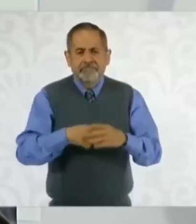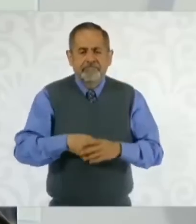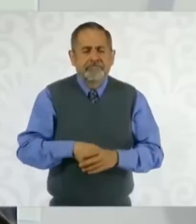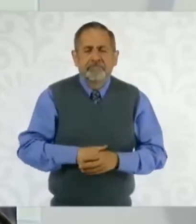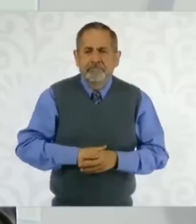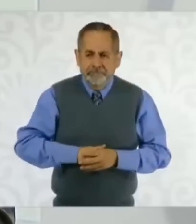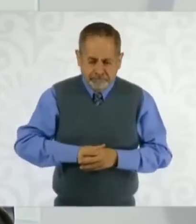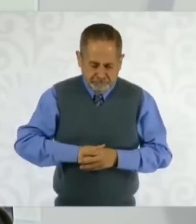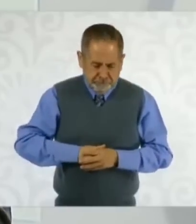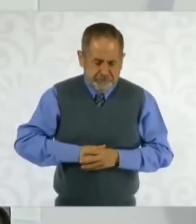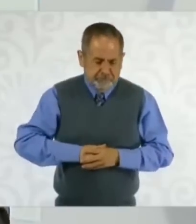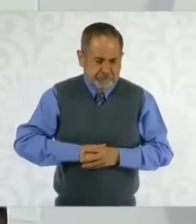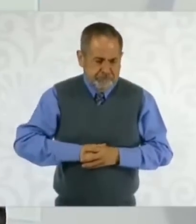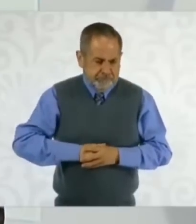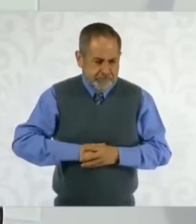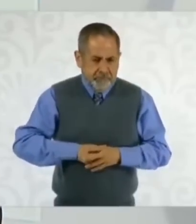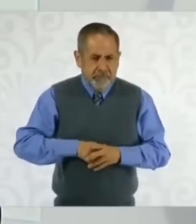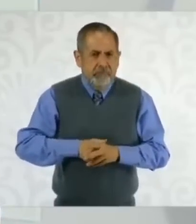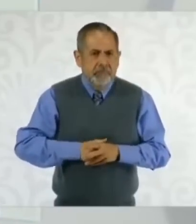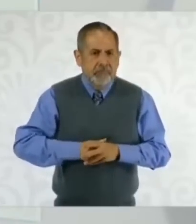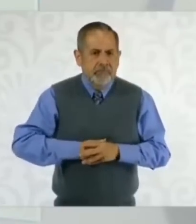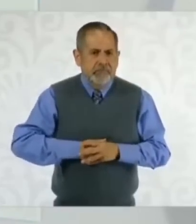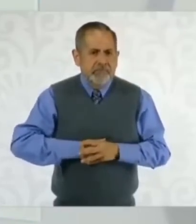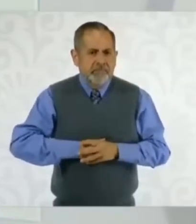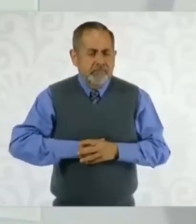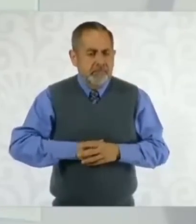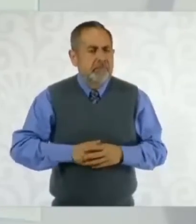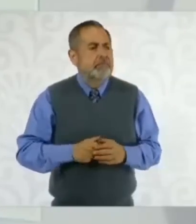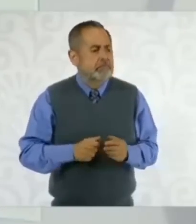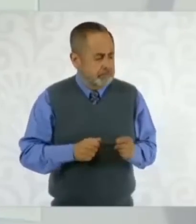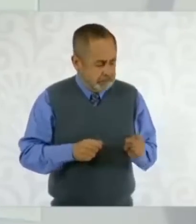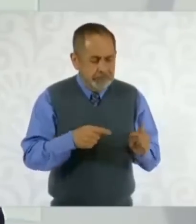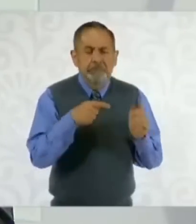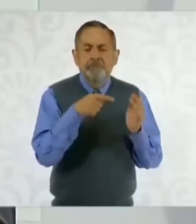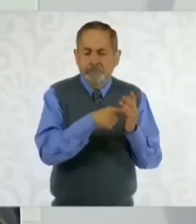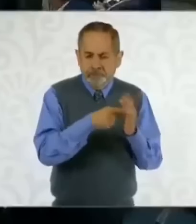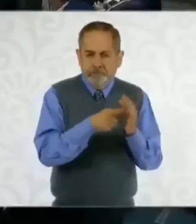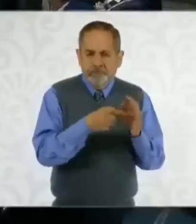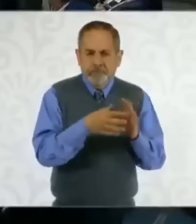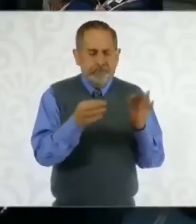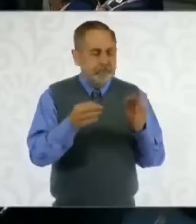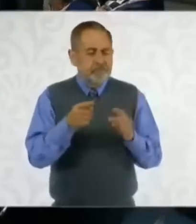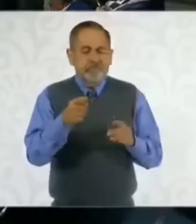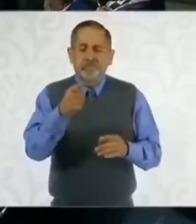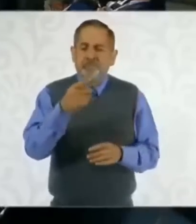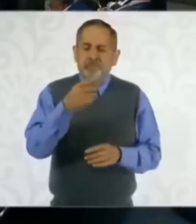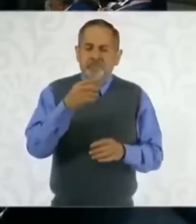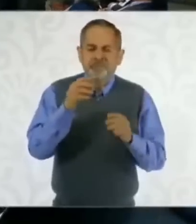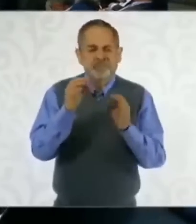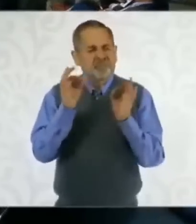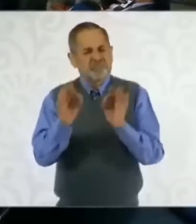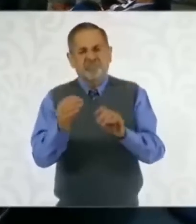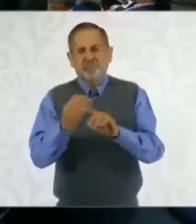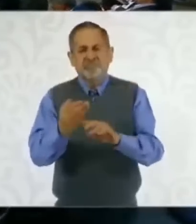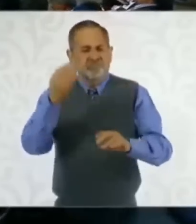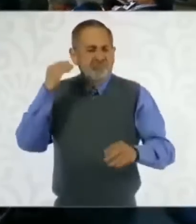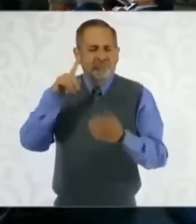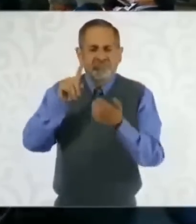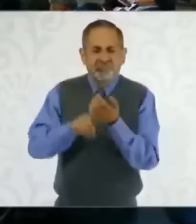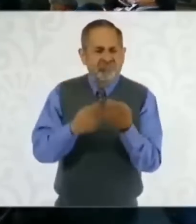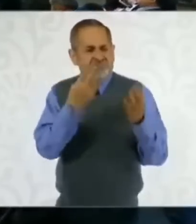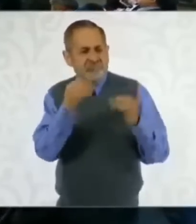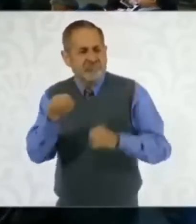reformas o adiciones, fue sabiamente prevista por el histórico, el grandioso, el maravilloso Constituyente de Querétaro